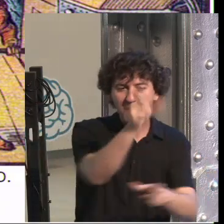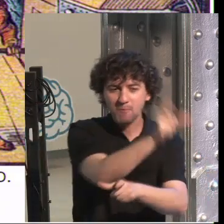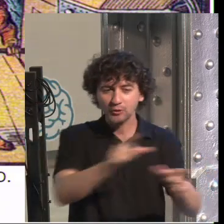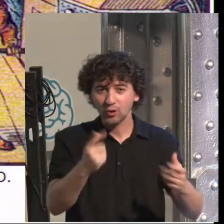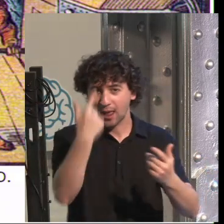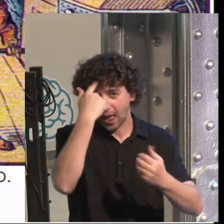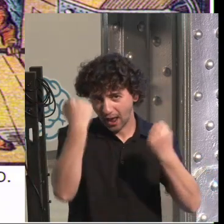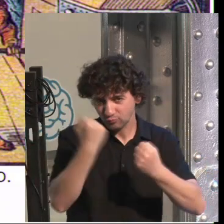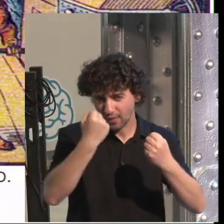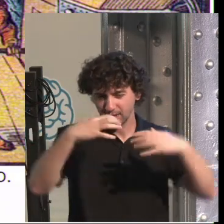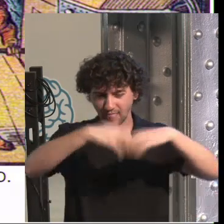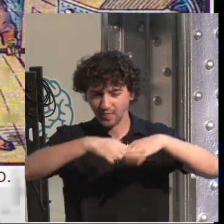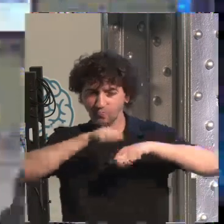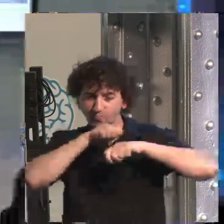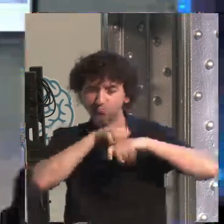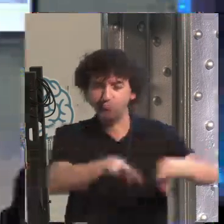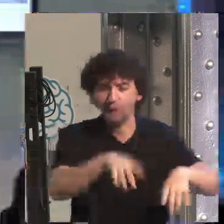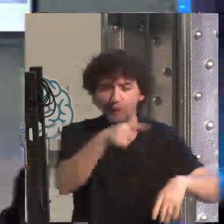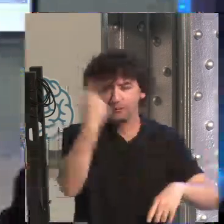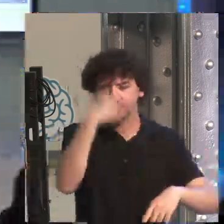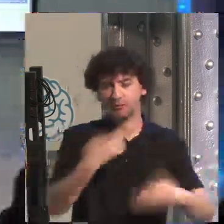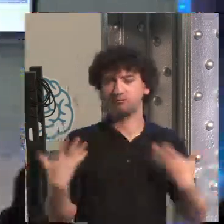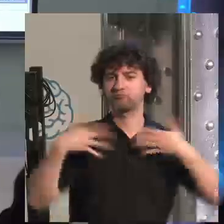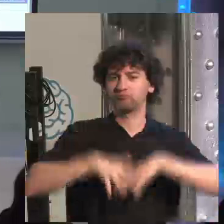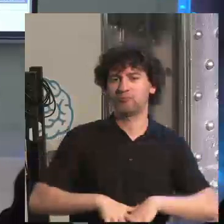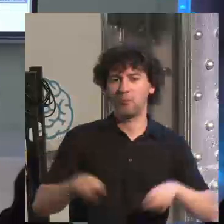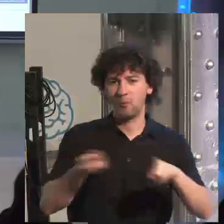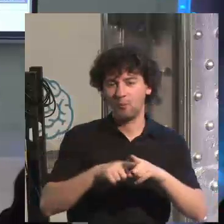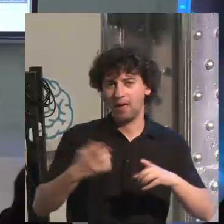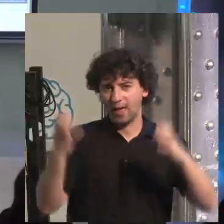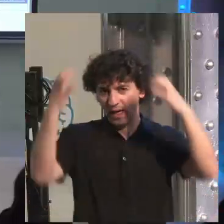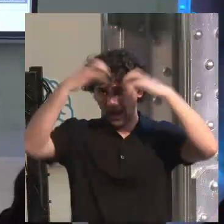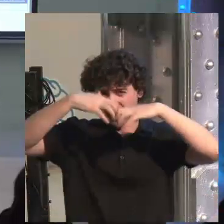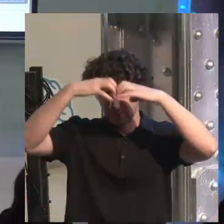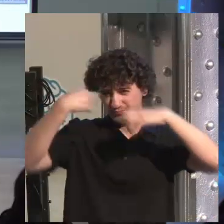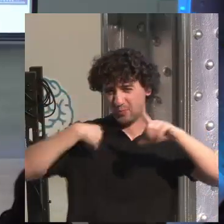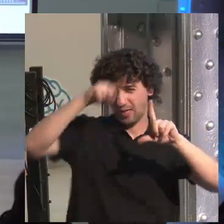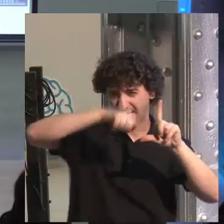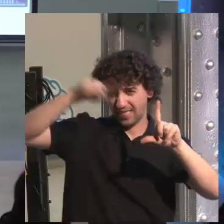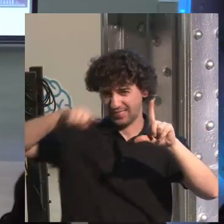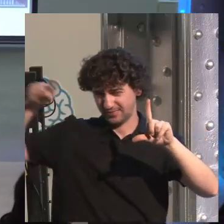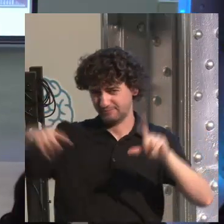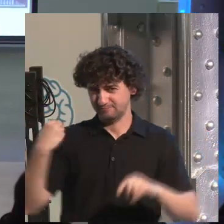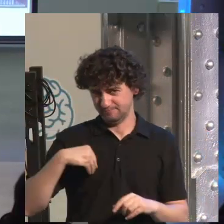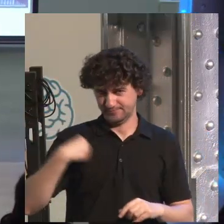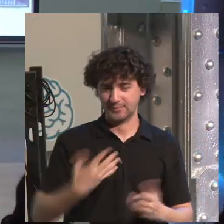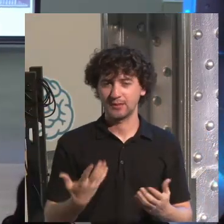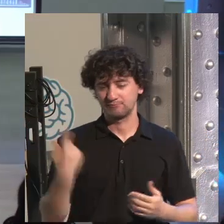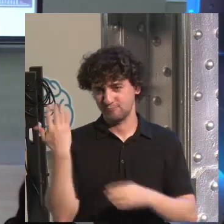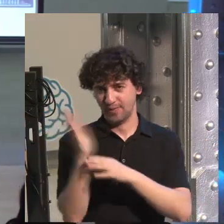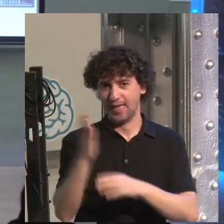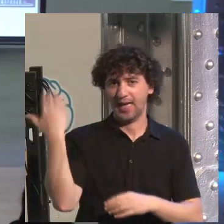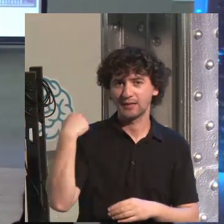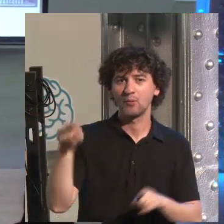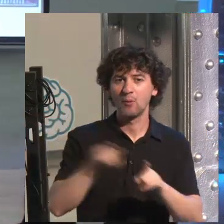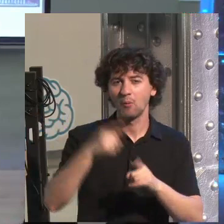parezca ciencia ficción, se parece un poco a los cascos de electroencefalografía, ¿no?, que he enseñado, y la idea de cognición